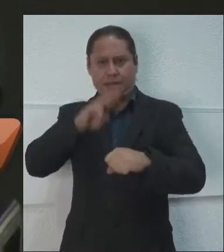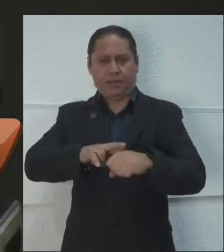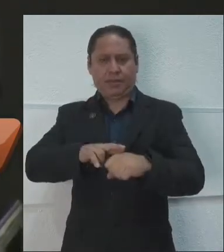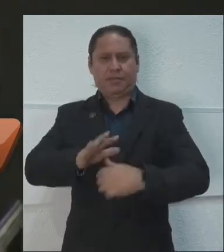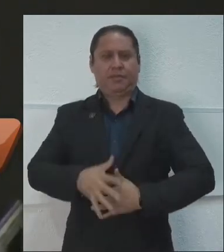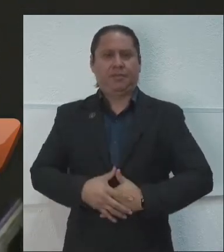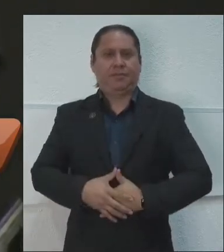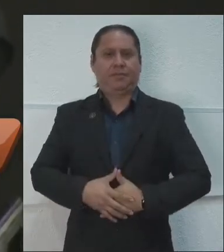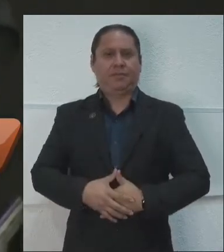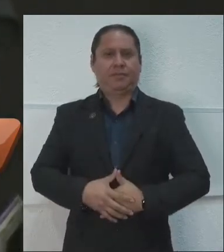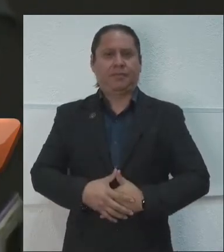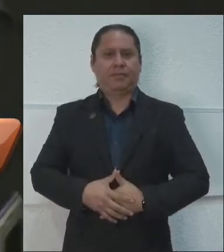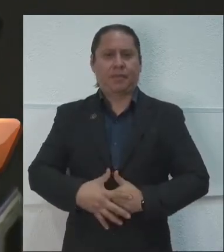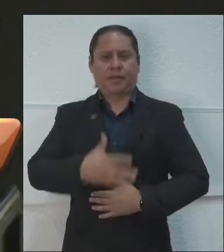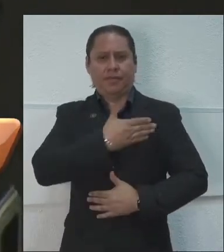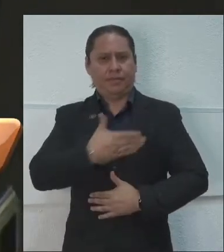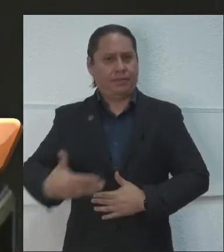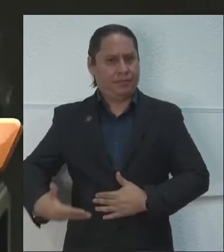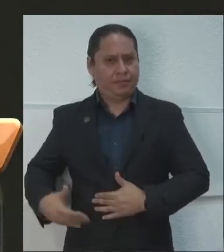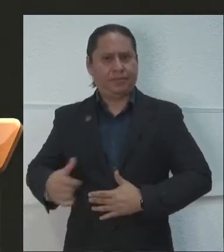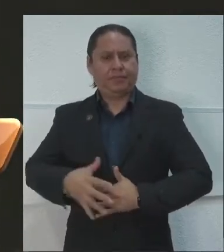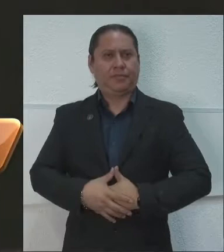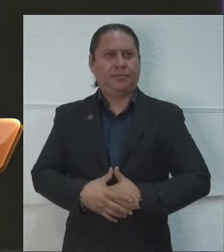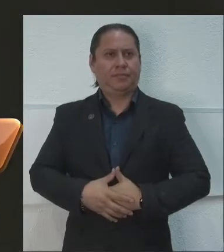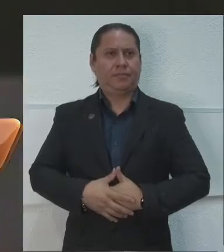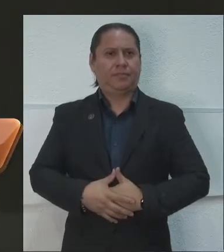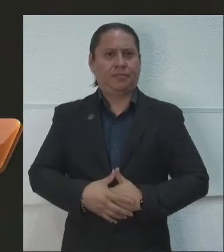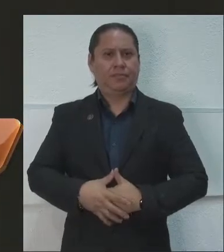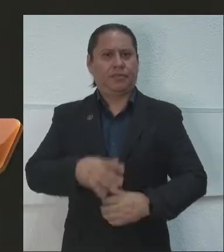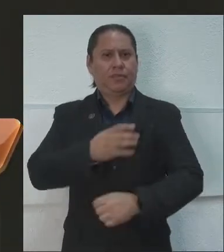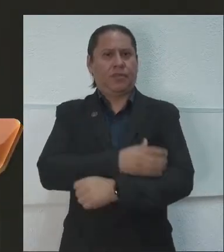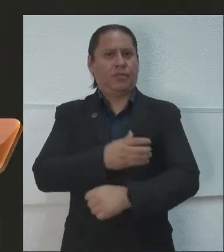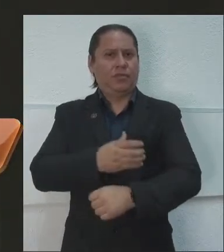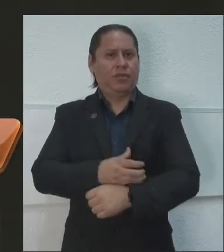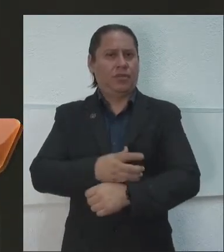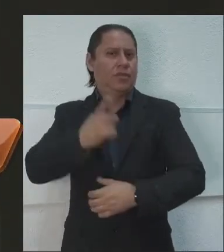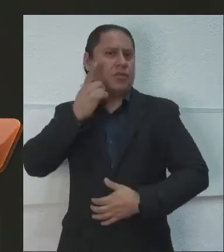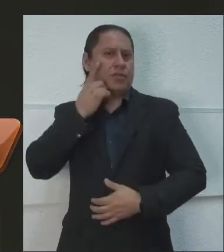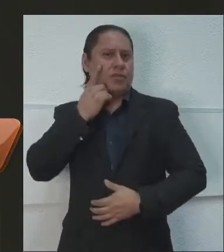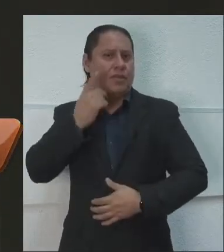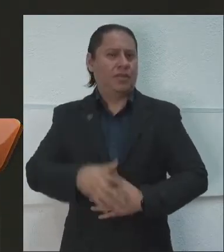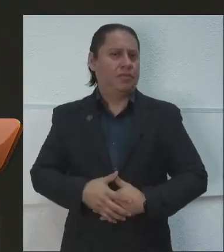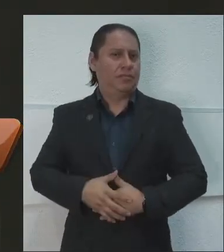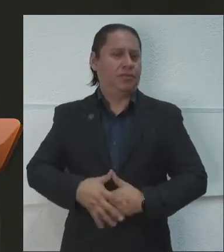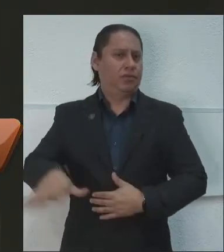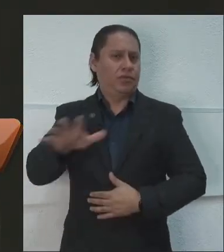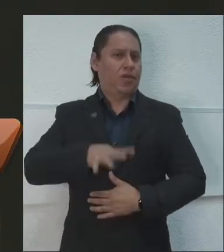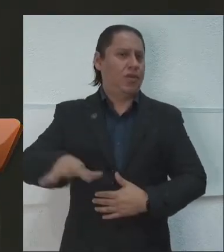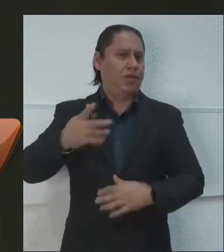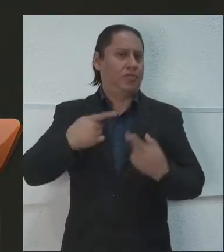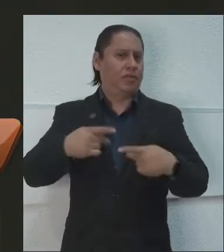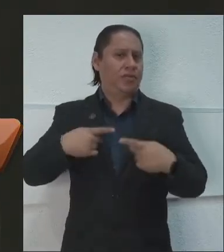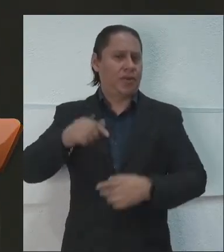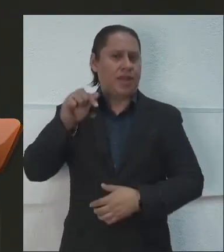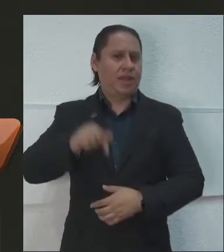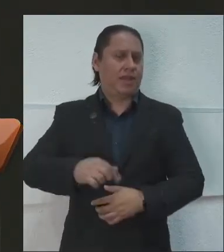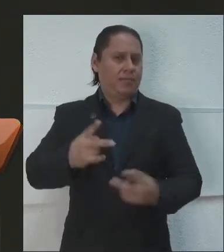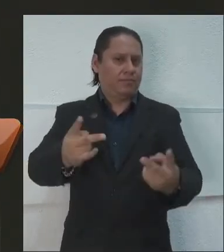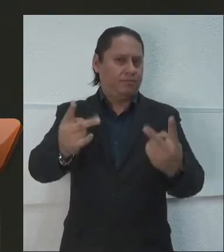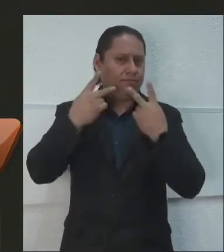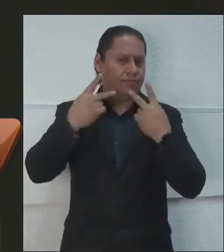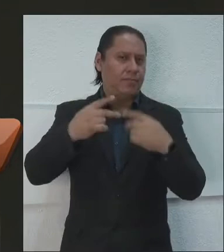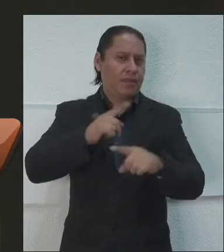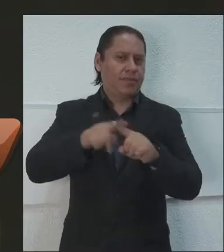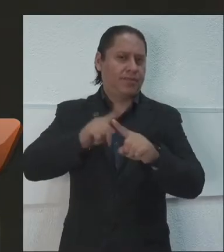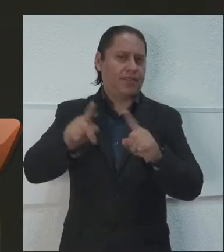directiva, presidenta, compañeras y compañeros diputados, al pueblo de Chiapas, a quienes nos siguen por